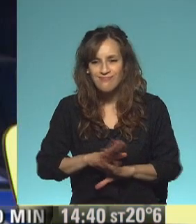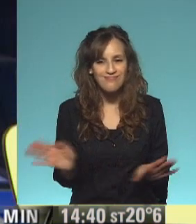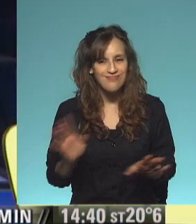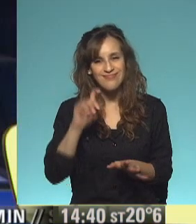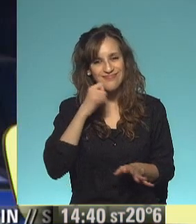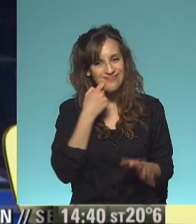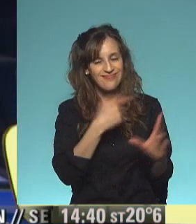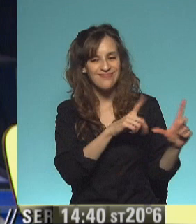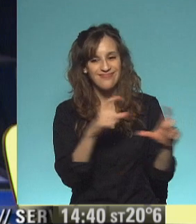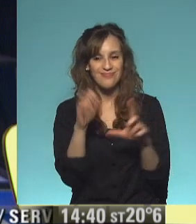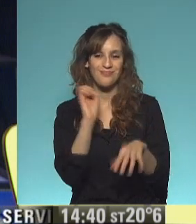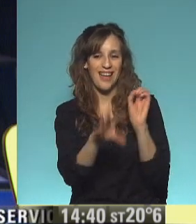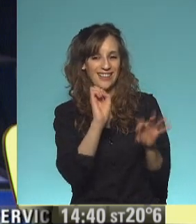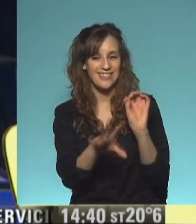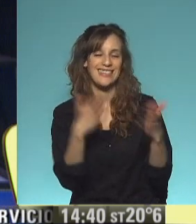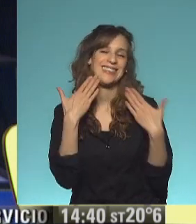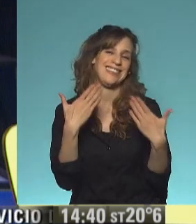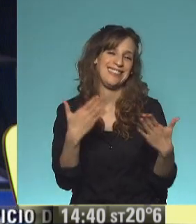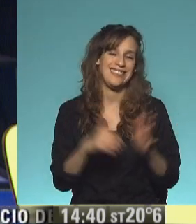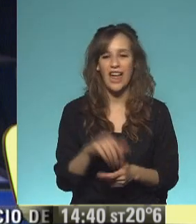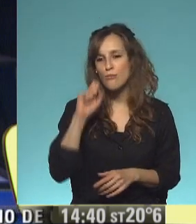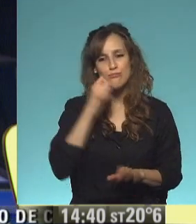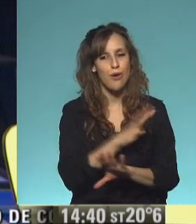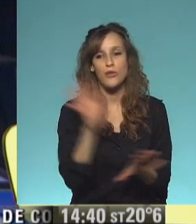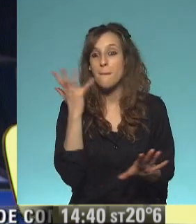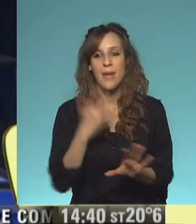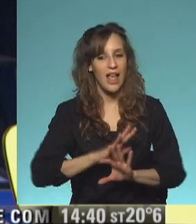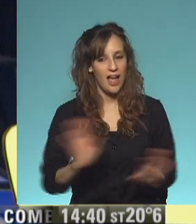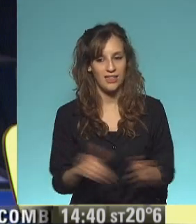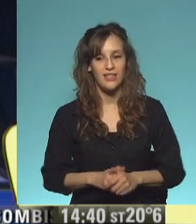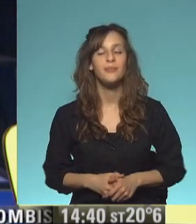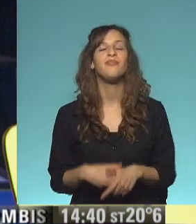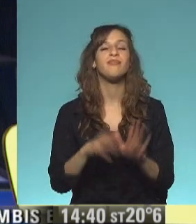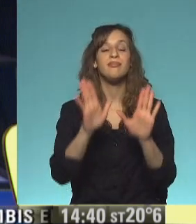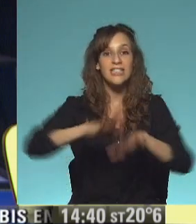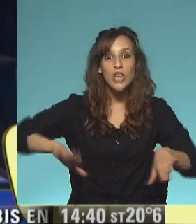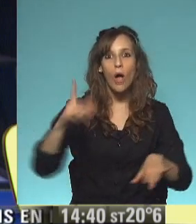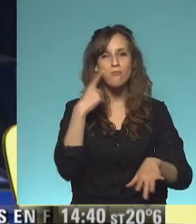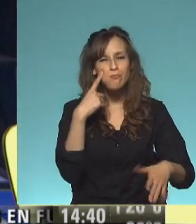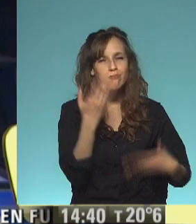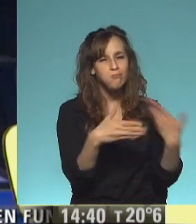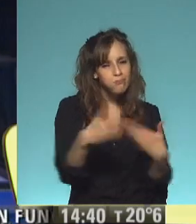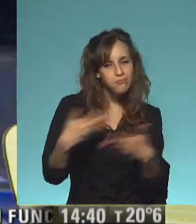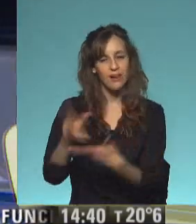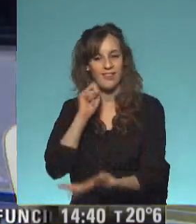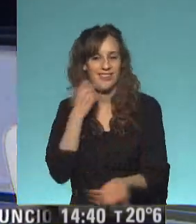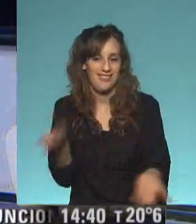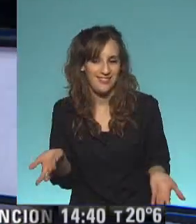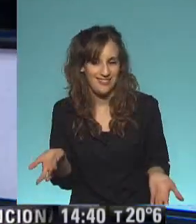Ahí ¡excelente las fotos! ¡Excelente! Me encanta porque aparte vamos conociendo a todos los chicos y las chicas de primer grado que cada